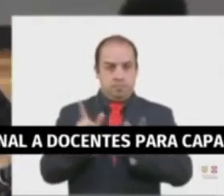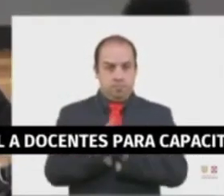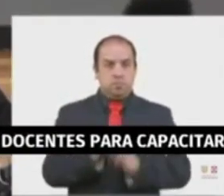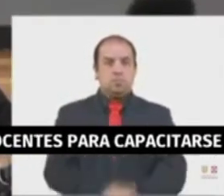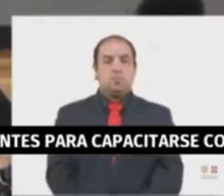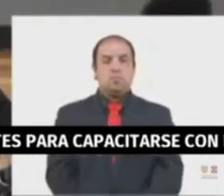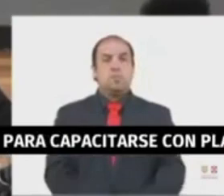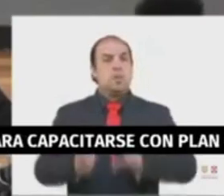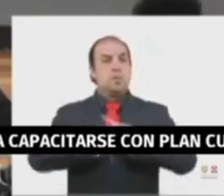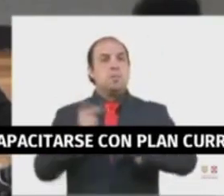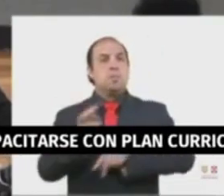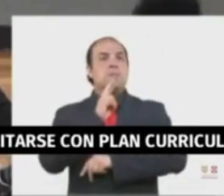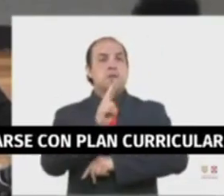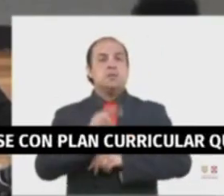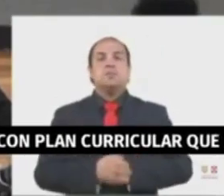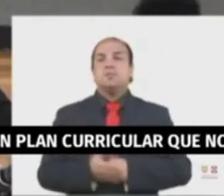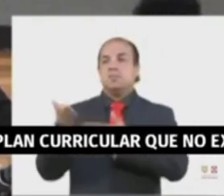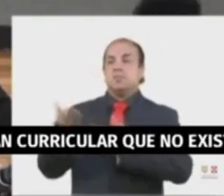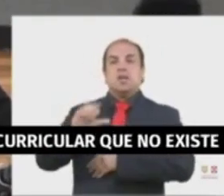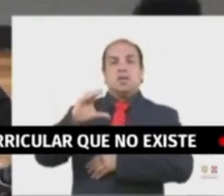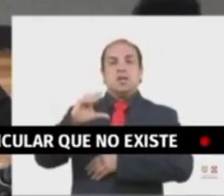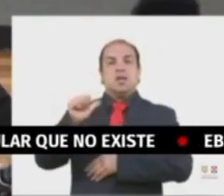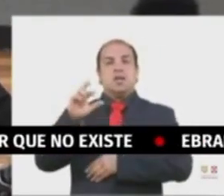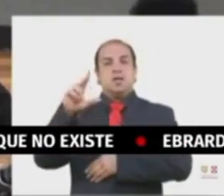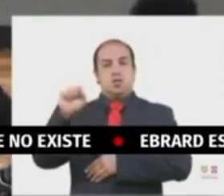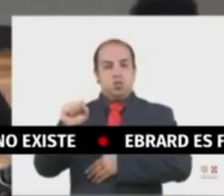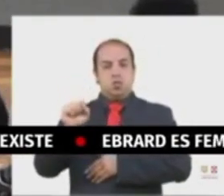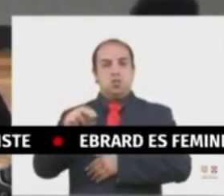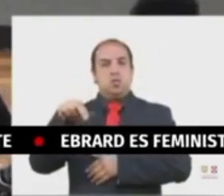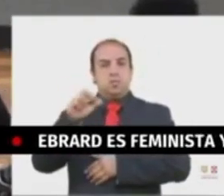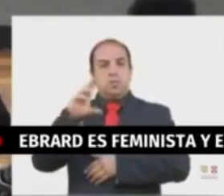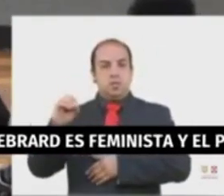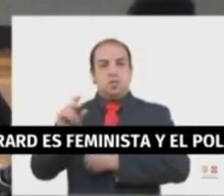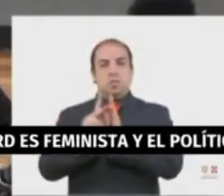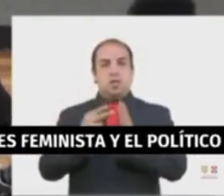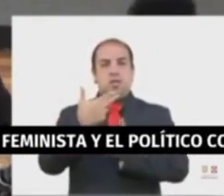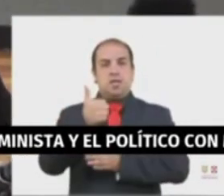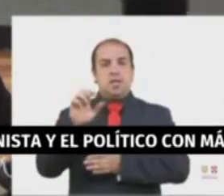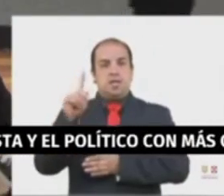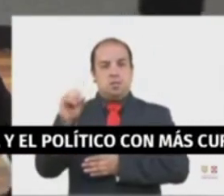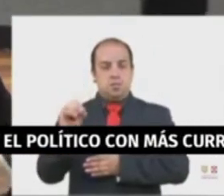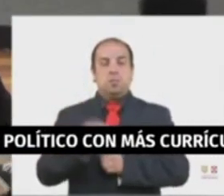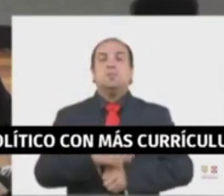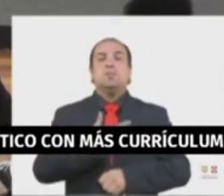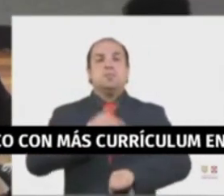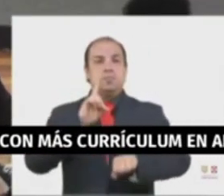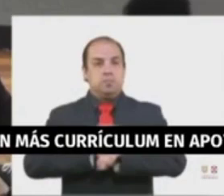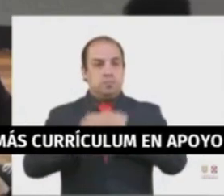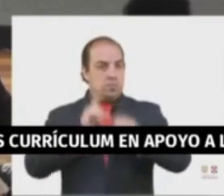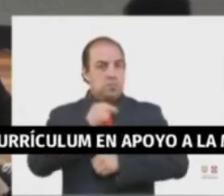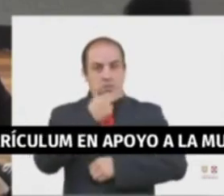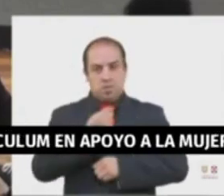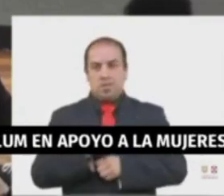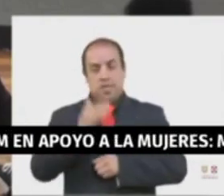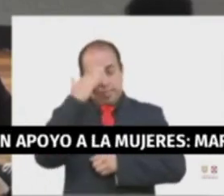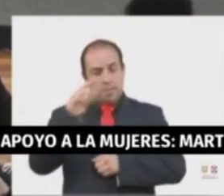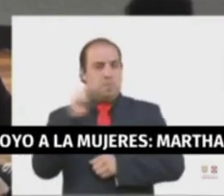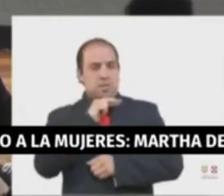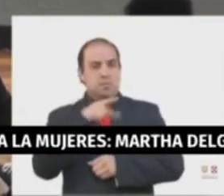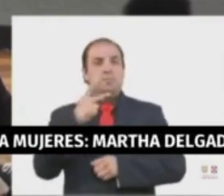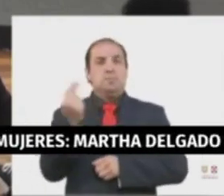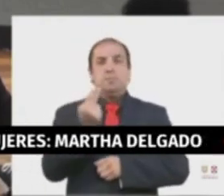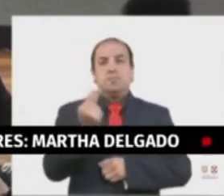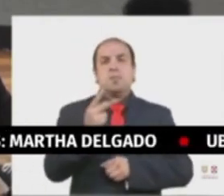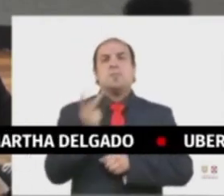Gracias. Información de preguntas y respuestas con Carlos Abarro del Heraldo. Buenos días a todas y todos. Sé que es muy pronto, pero es